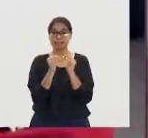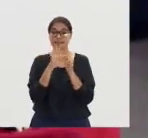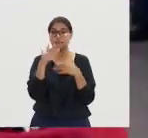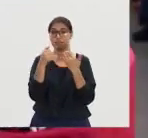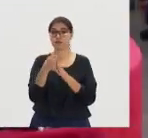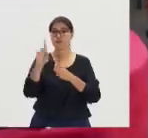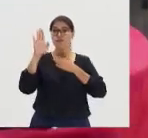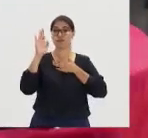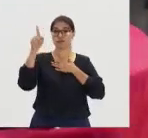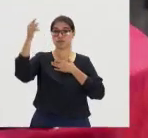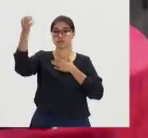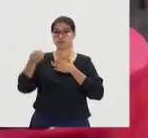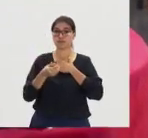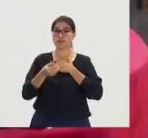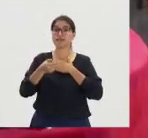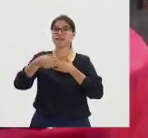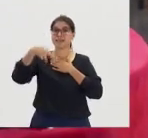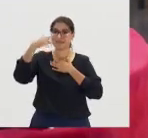lo sabe, dígame un fuerte amén.